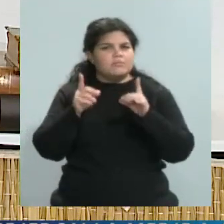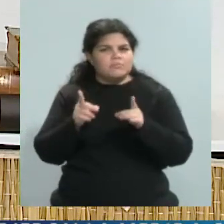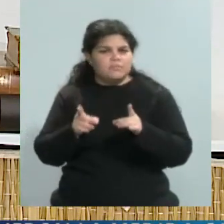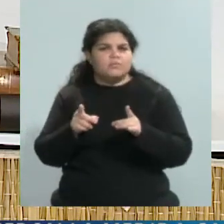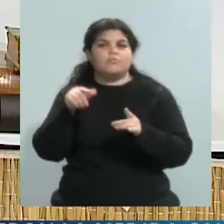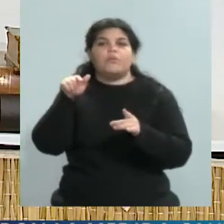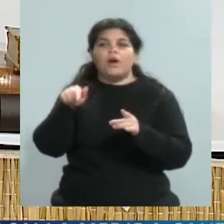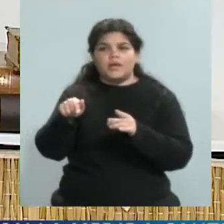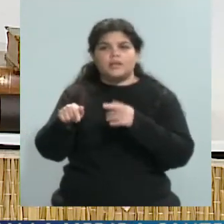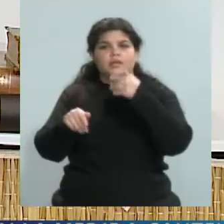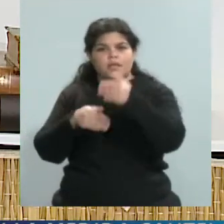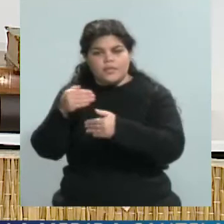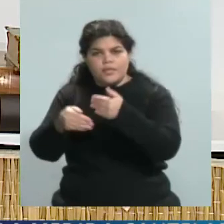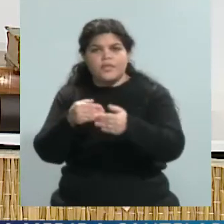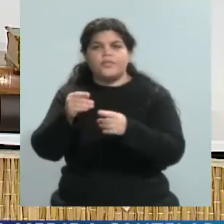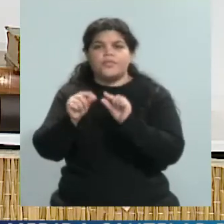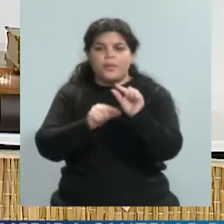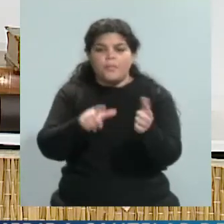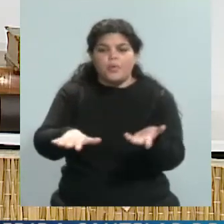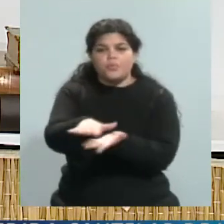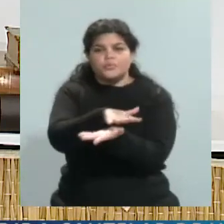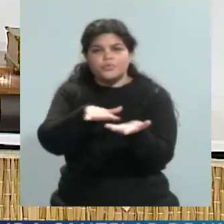cómo ha ido aceptándolo la sociedad misma.